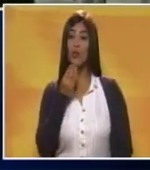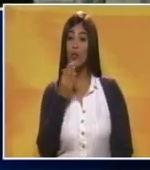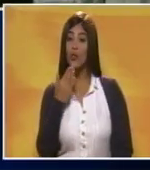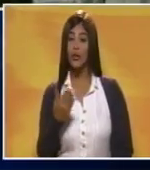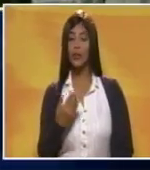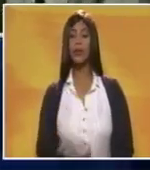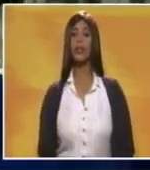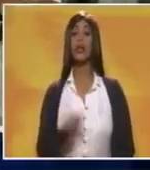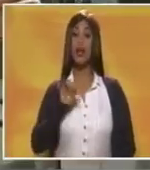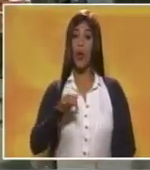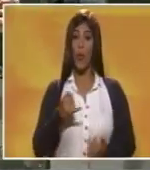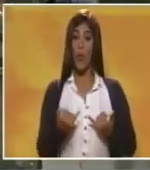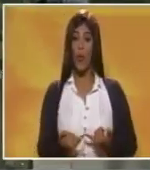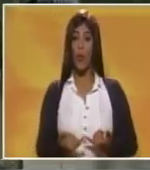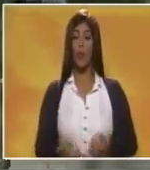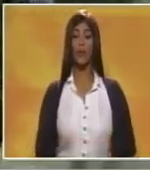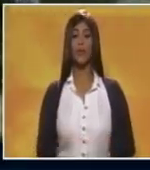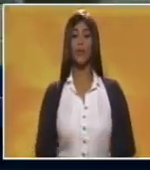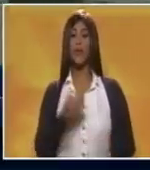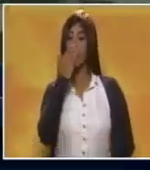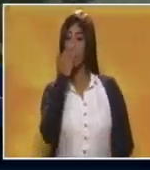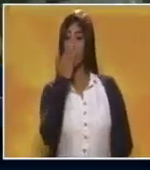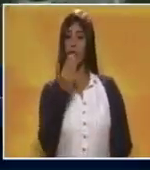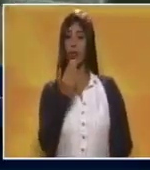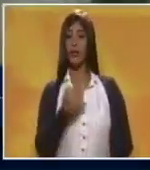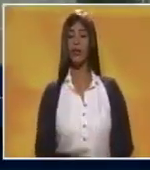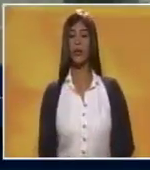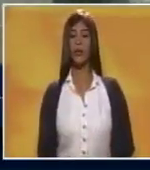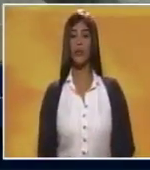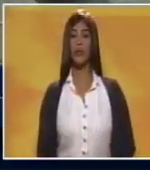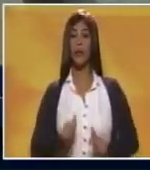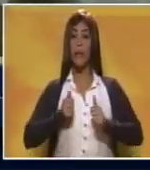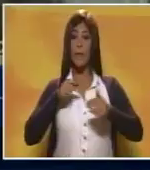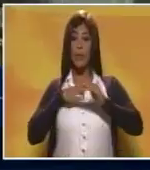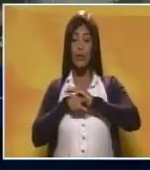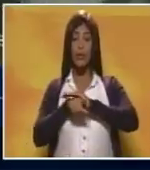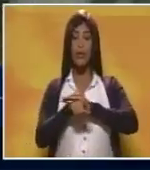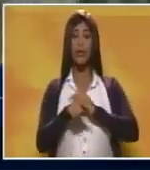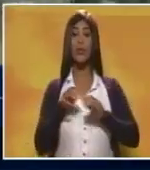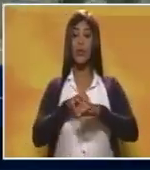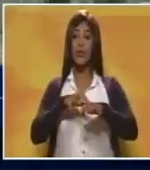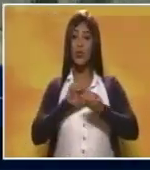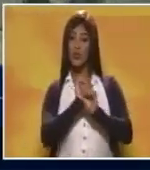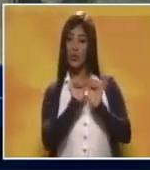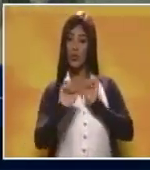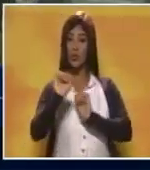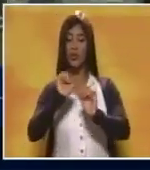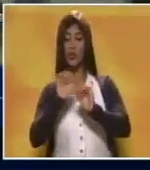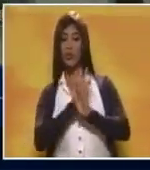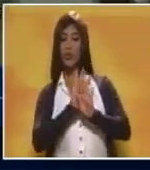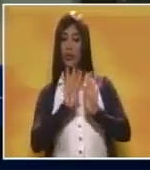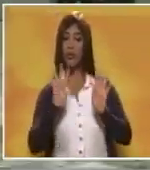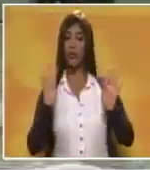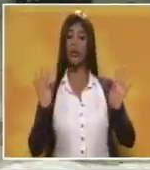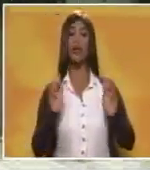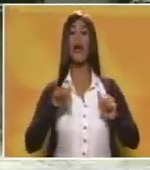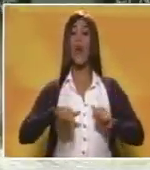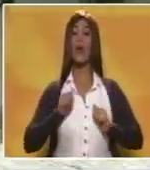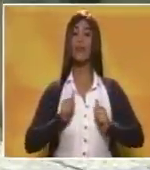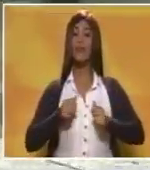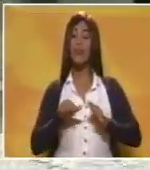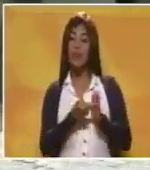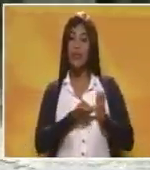gracias. Nosotros justamente estamos enfrente del inicio del despliegue de seguridad que hoy se ejecuta en